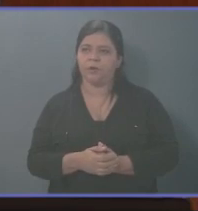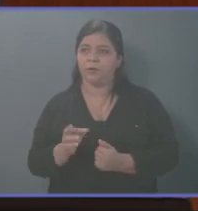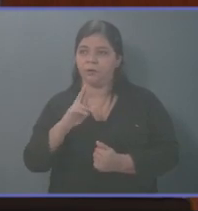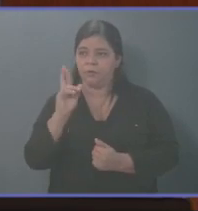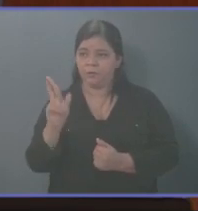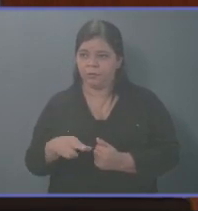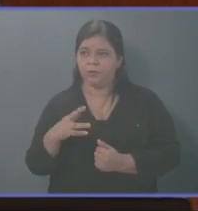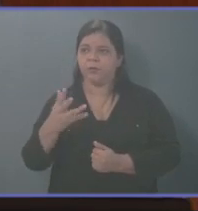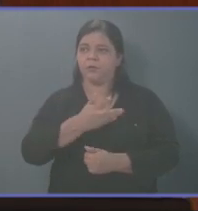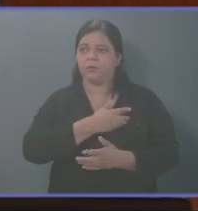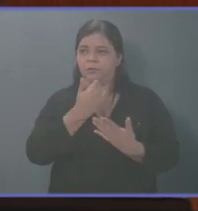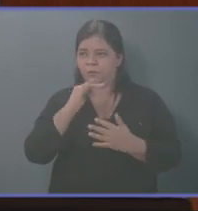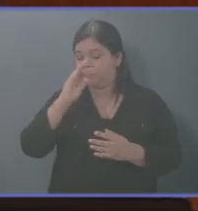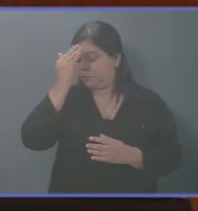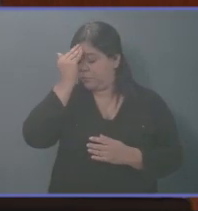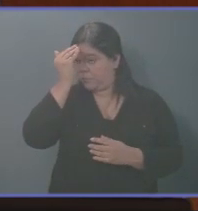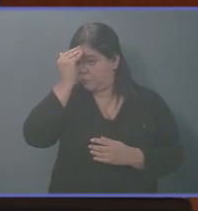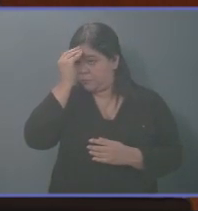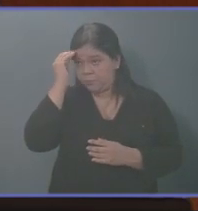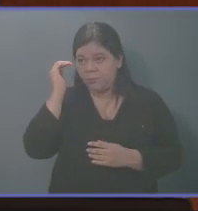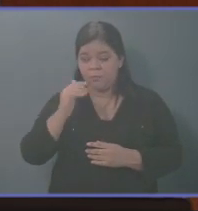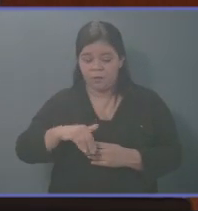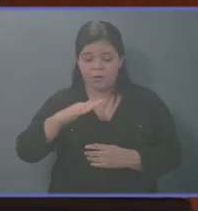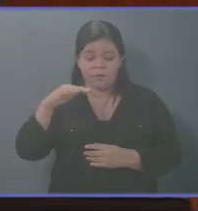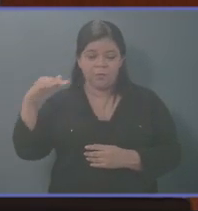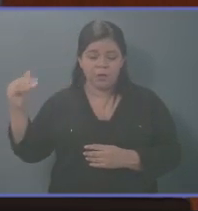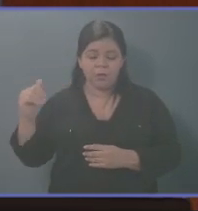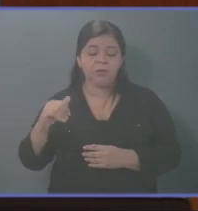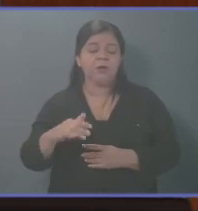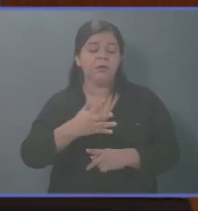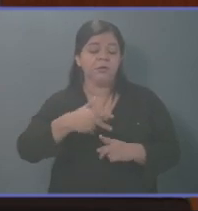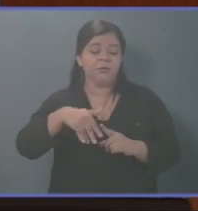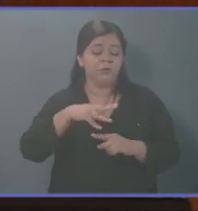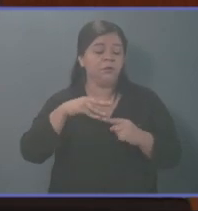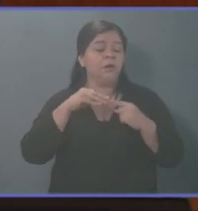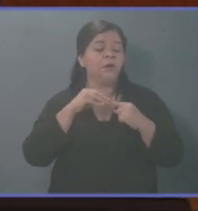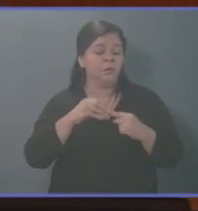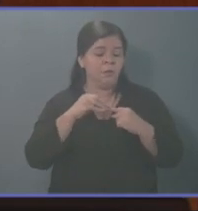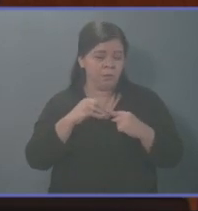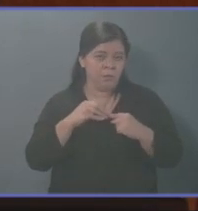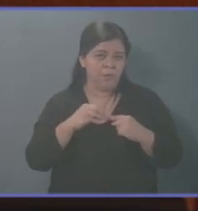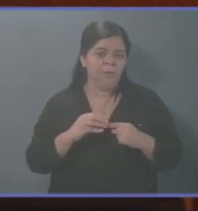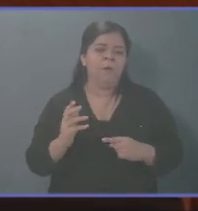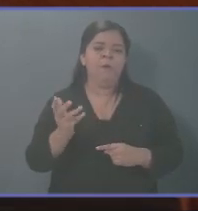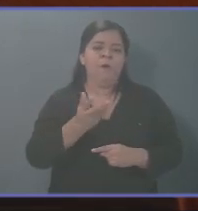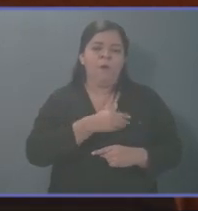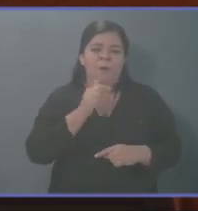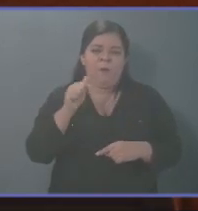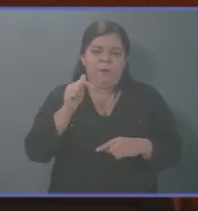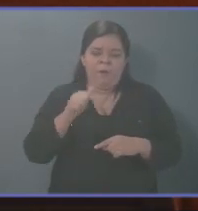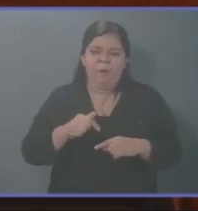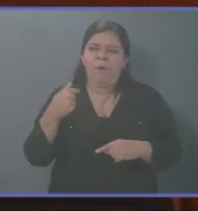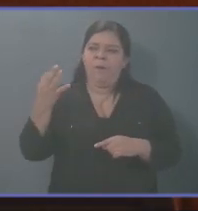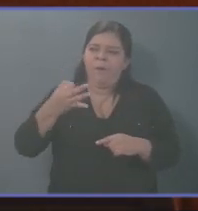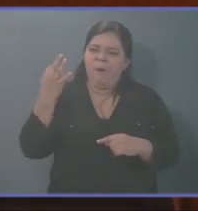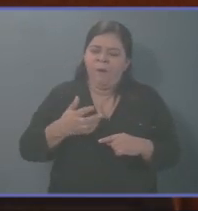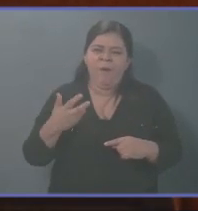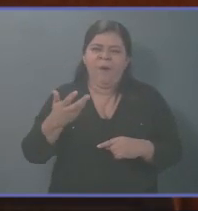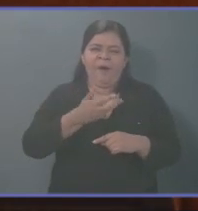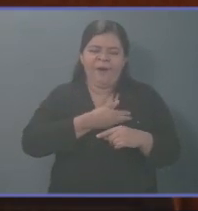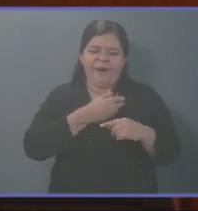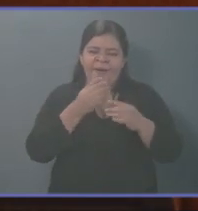realidad todos sabemos que estamos como país en una situación especial, que estamos en la necesidad de